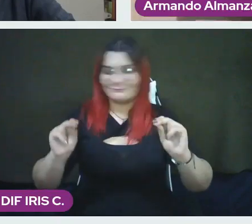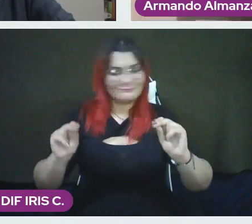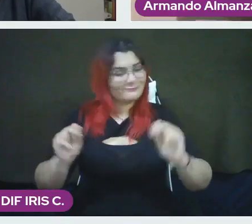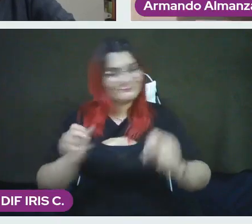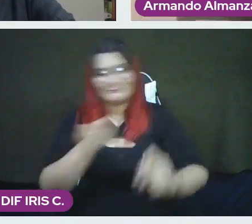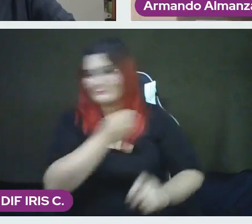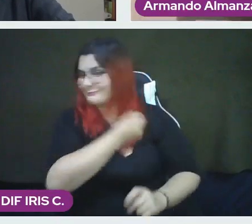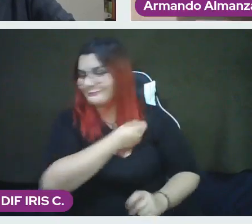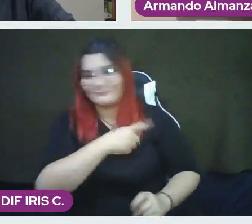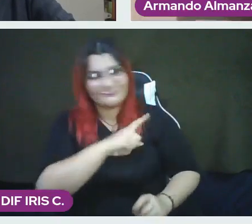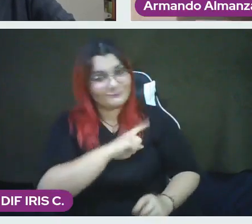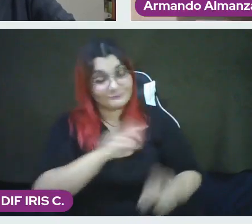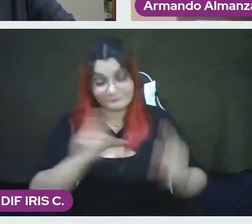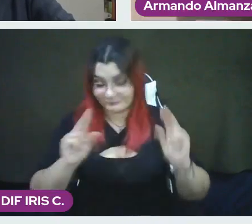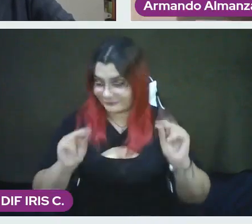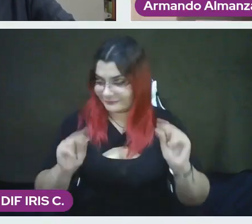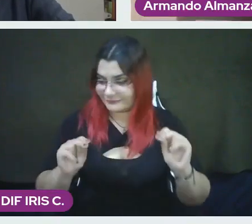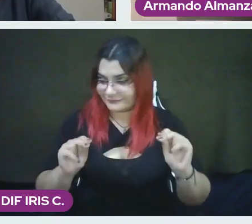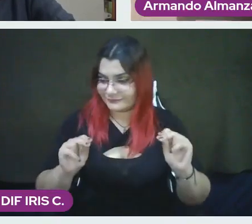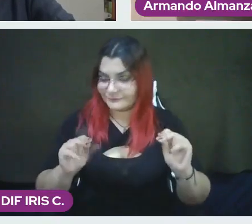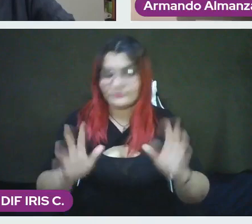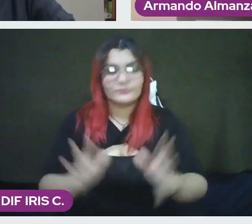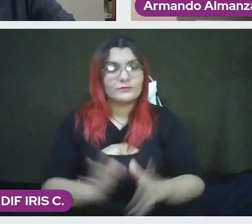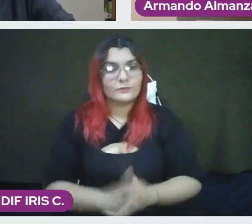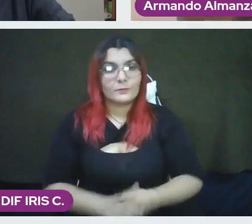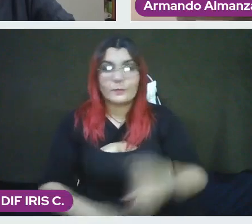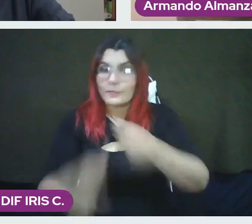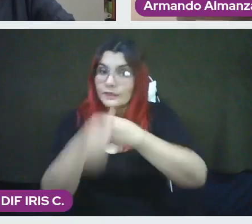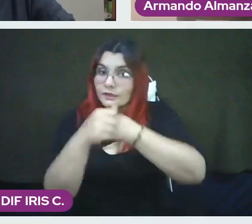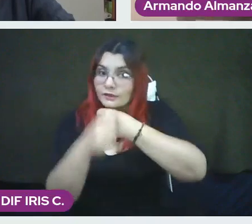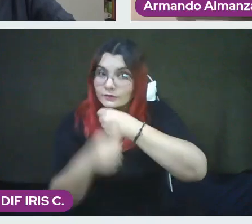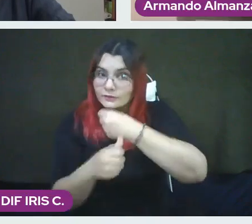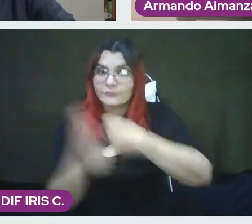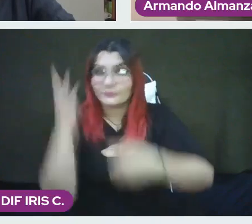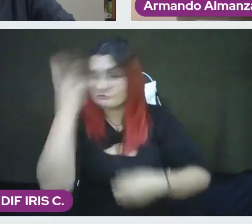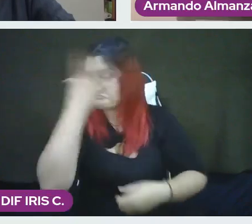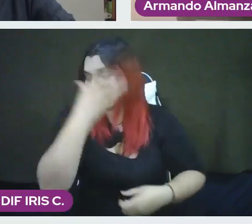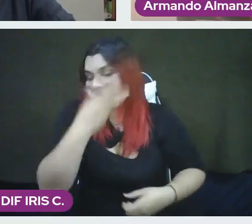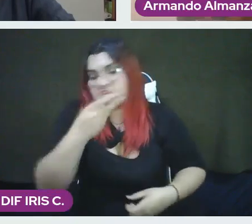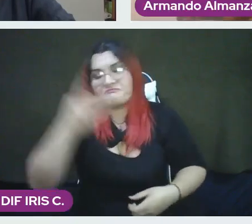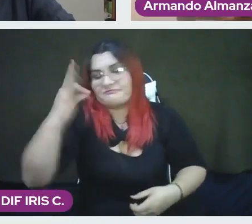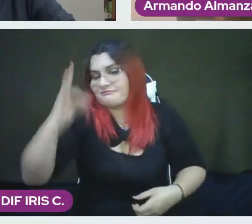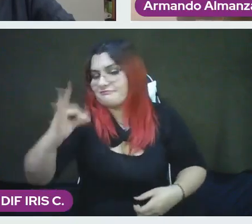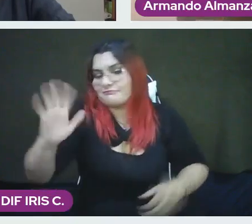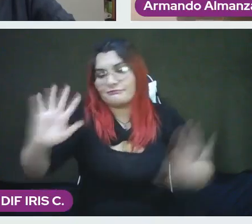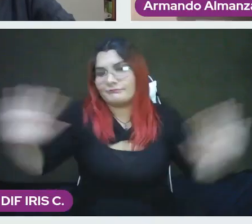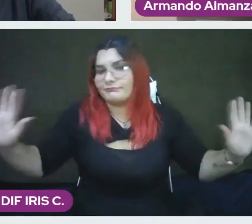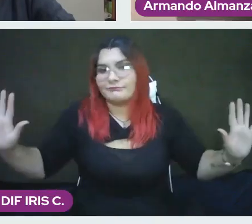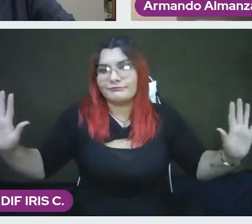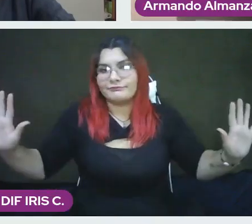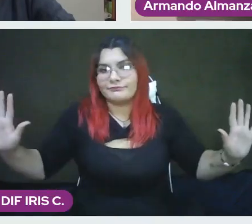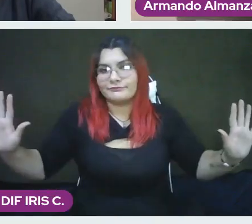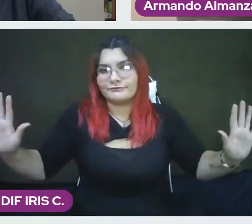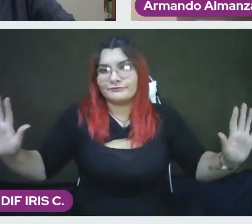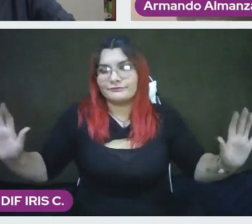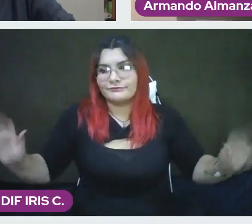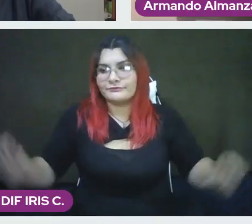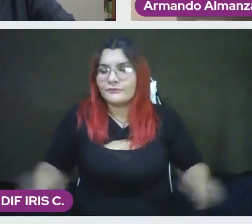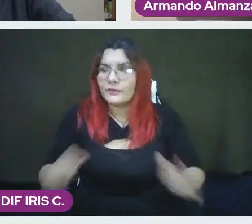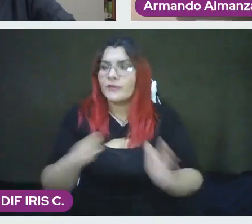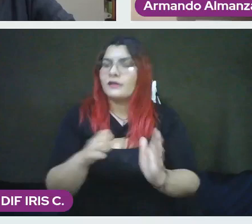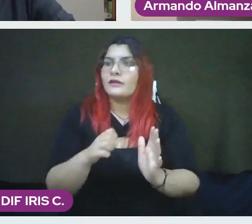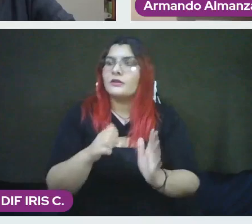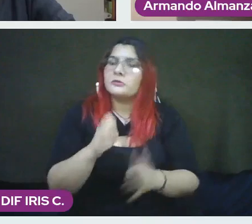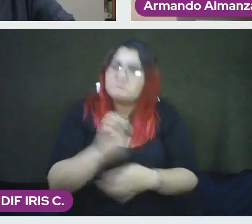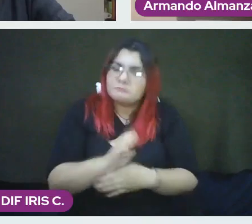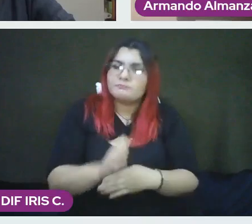una cuestión estética. Y entonces, ¿qué estamos construyendo?